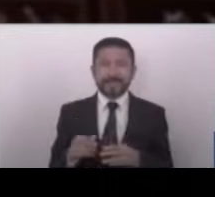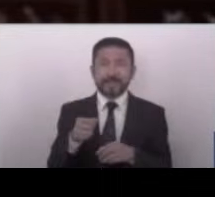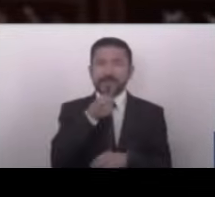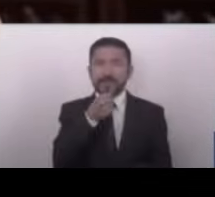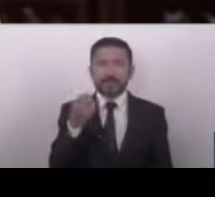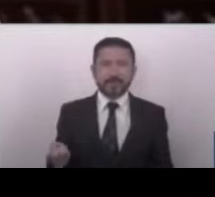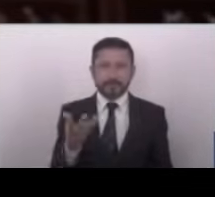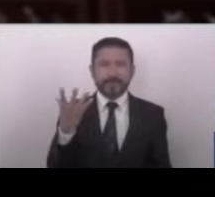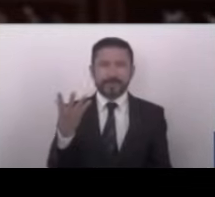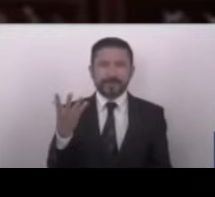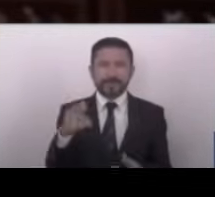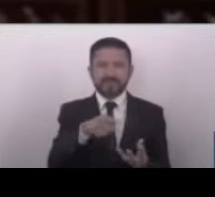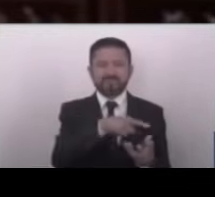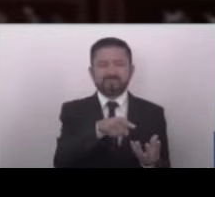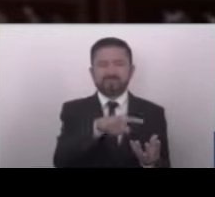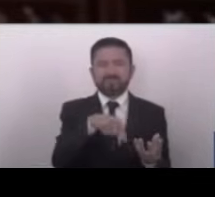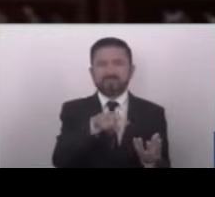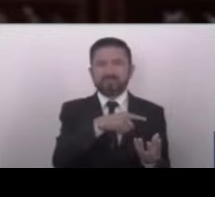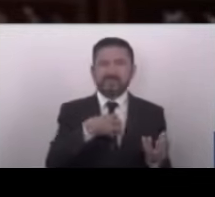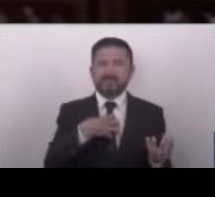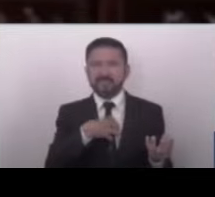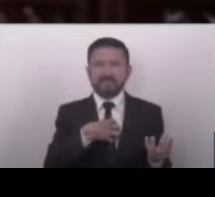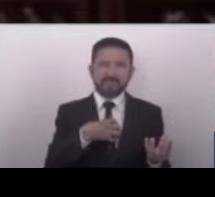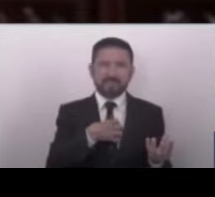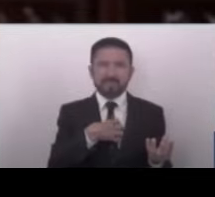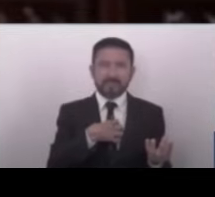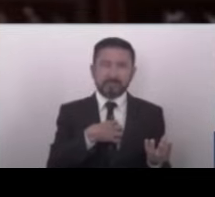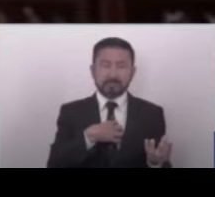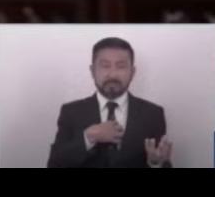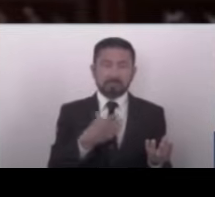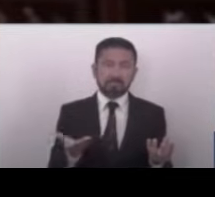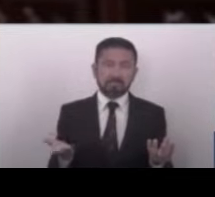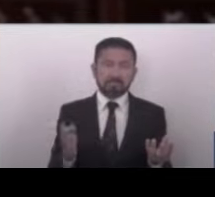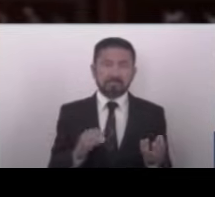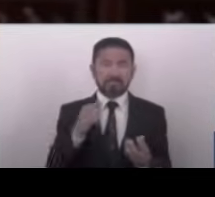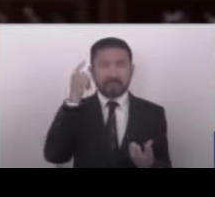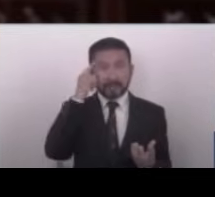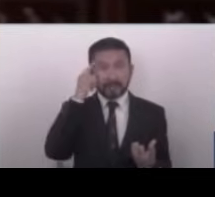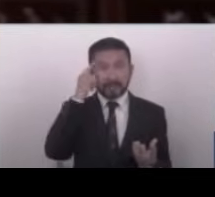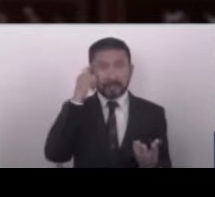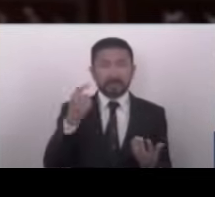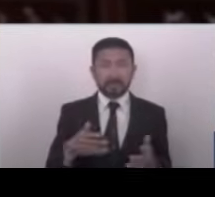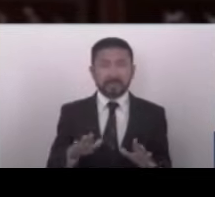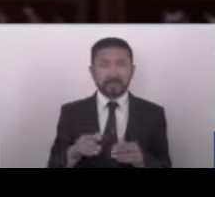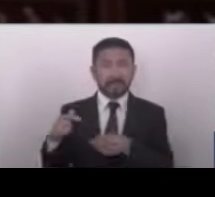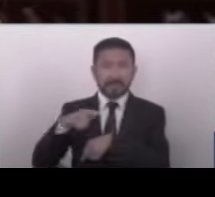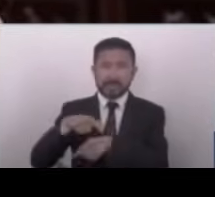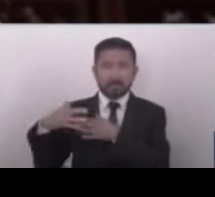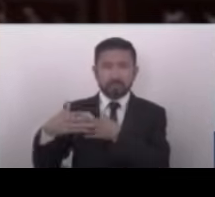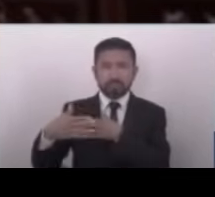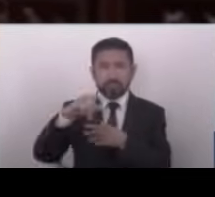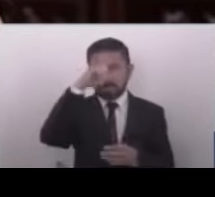noticia ellos creo que son los únicos que le están pasando mal Aunque yo creo que ya durante todo este tiempo que llevamos